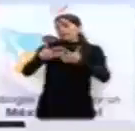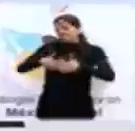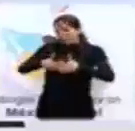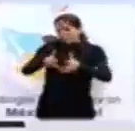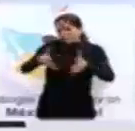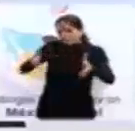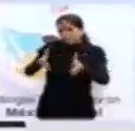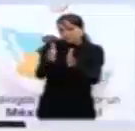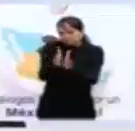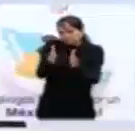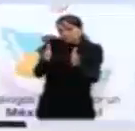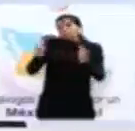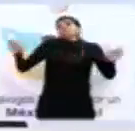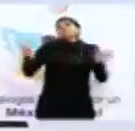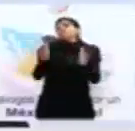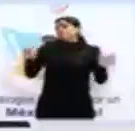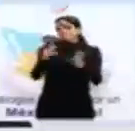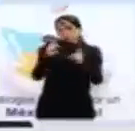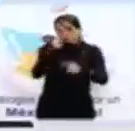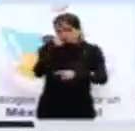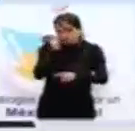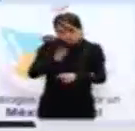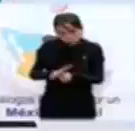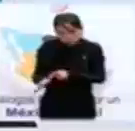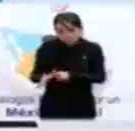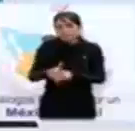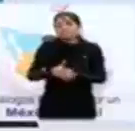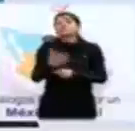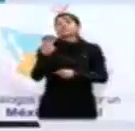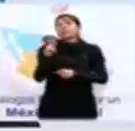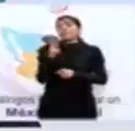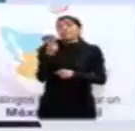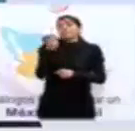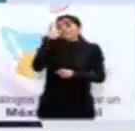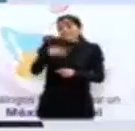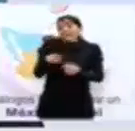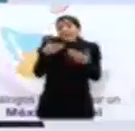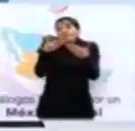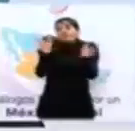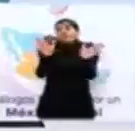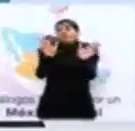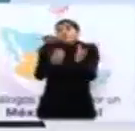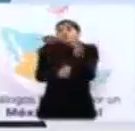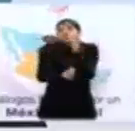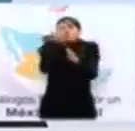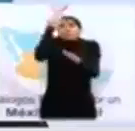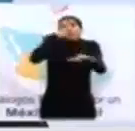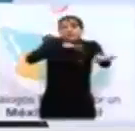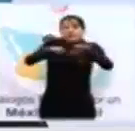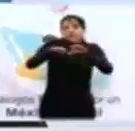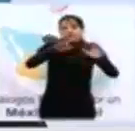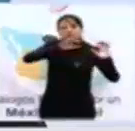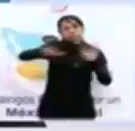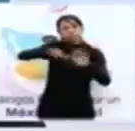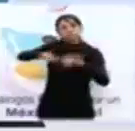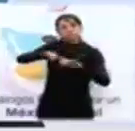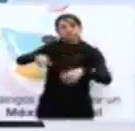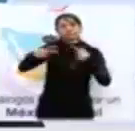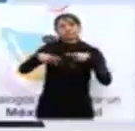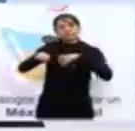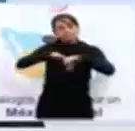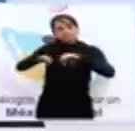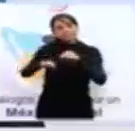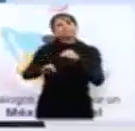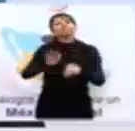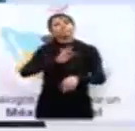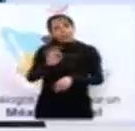claro en términos de la generación de empleo, es claro en términos de su importancia en la producción, a pesar